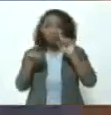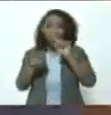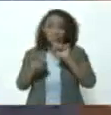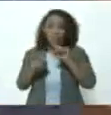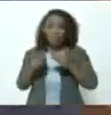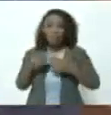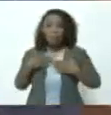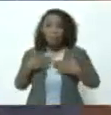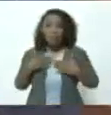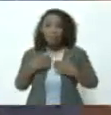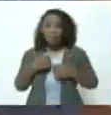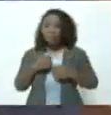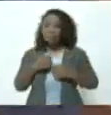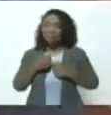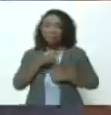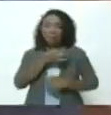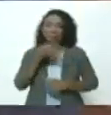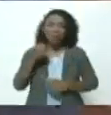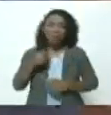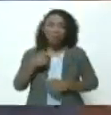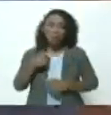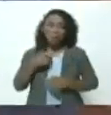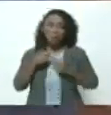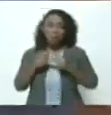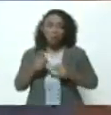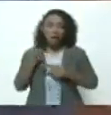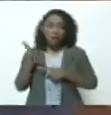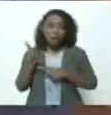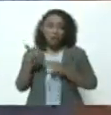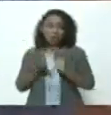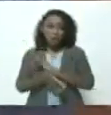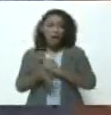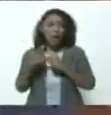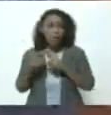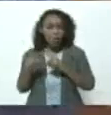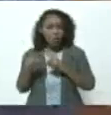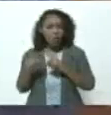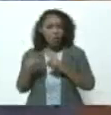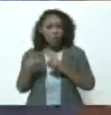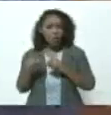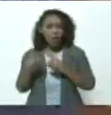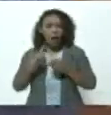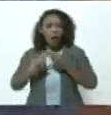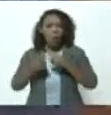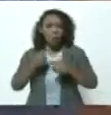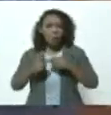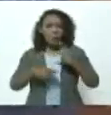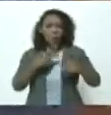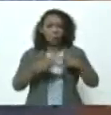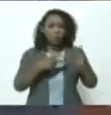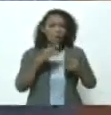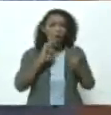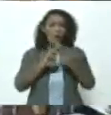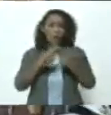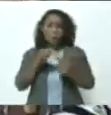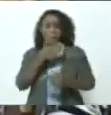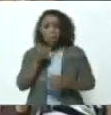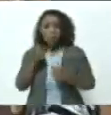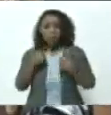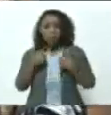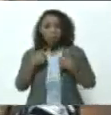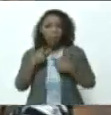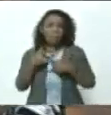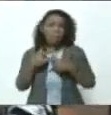mí es maravilloso. Me quedo sobre todo con eso. Hay otras cifras envueltas que, como te digo, producción las conoce mejor que yo,